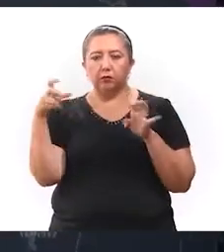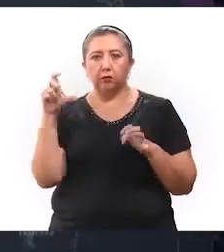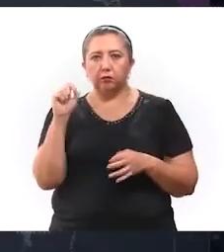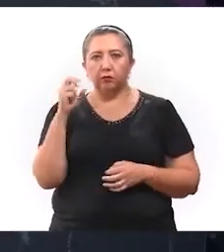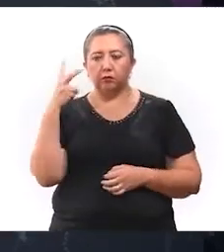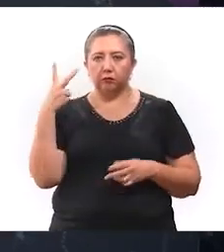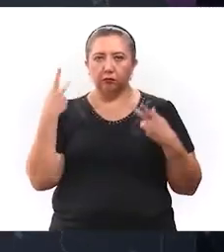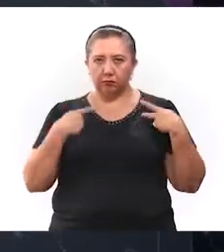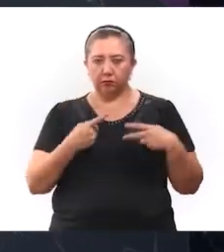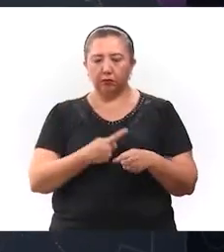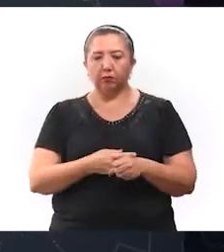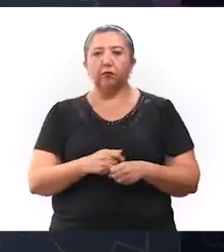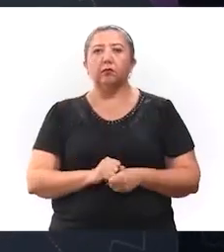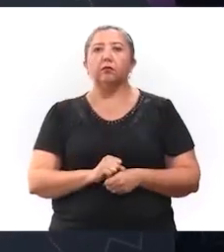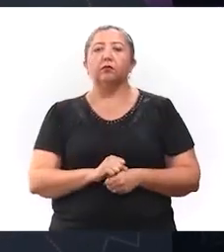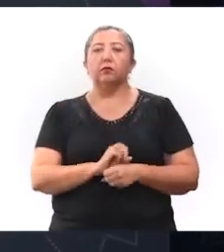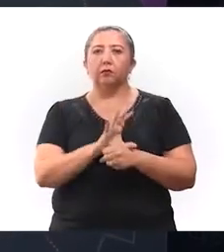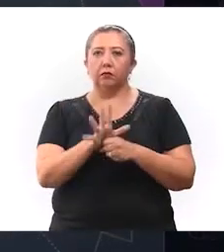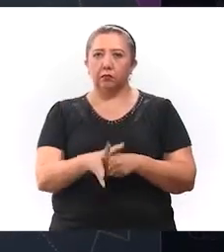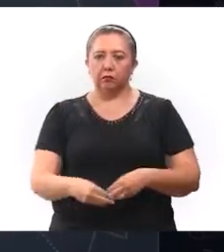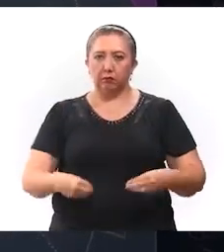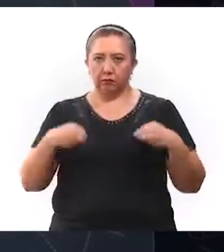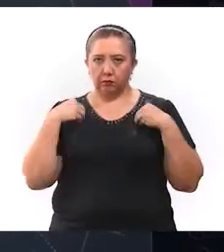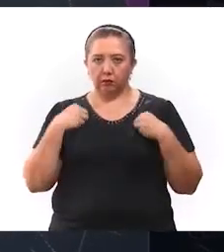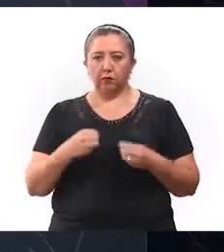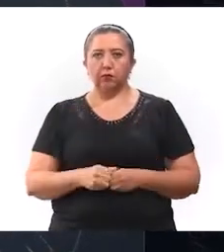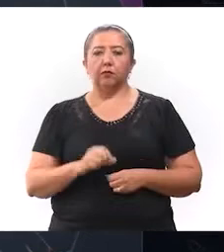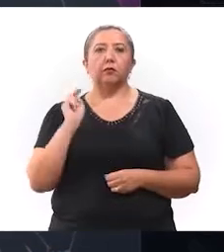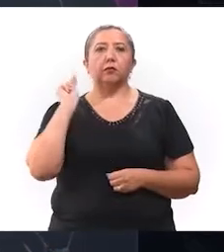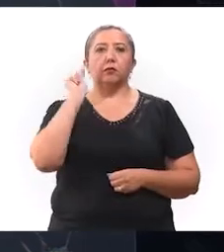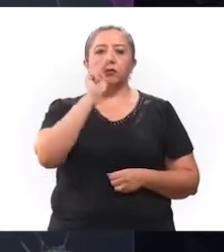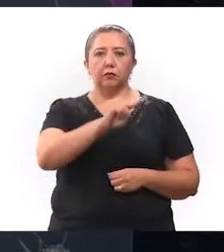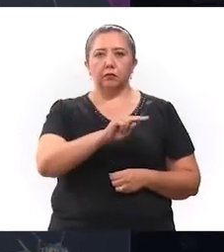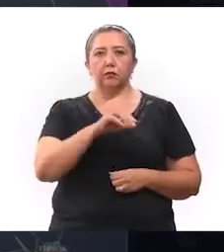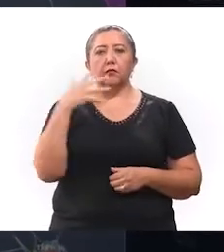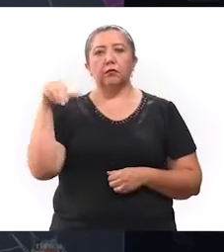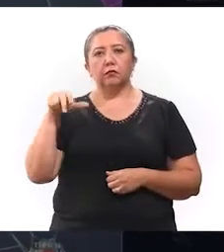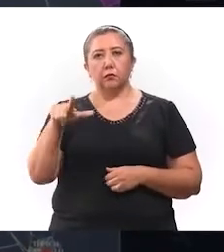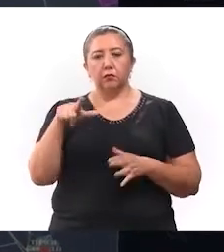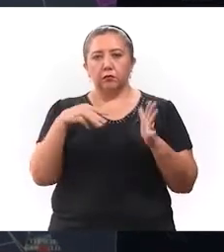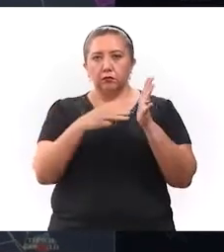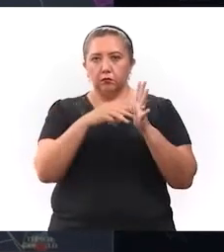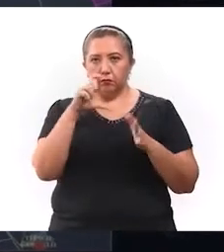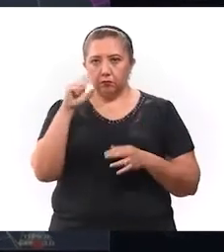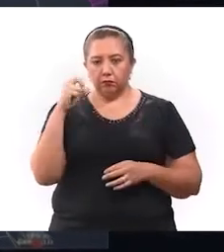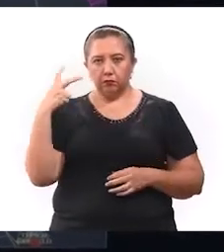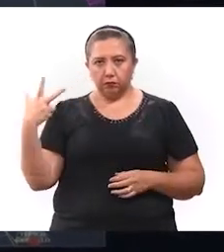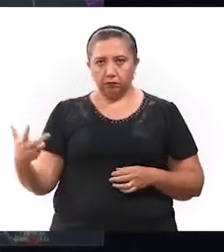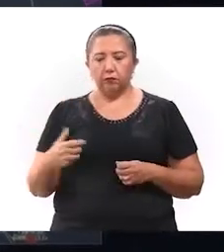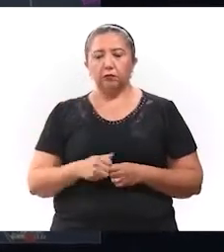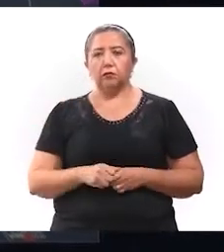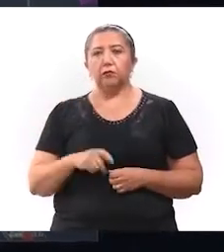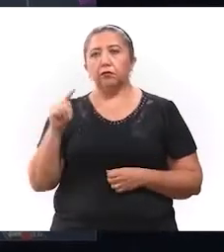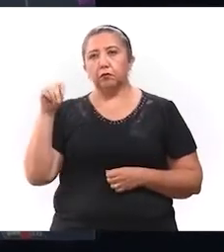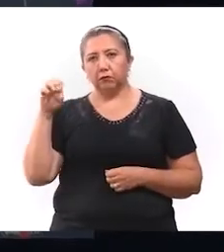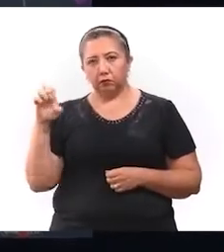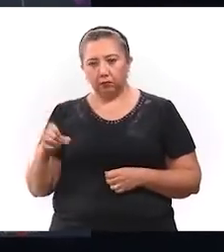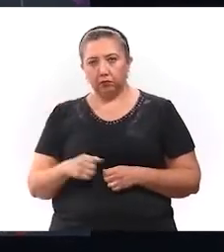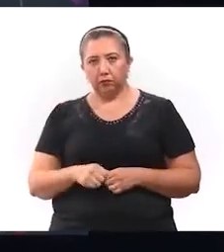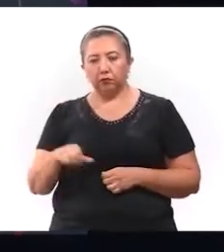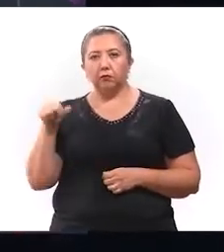65.822 personas contagiadas del coronavirus, que viven en la zona norte 17.028, en la zona